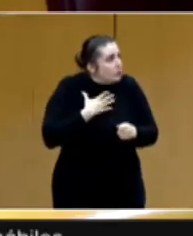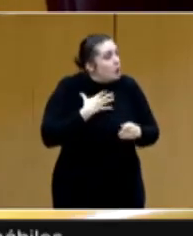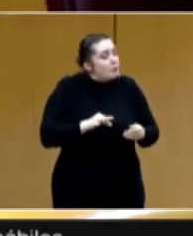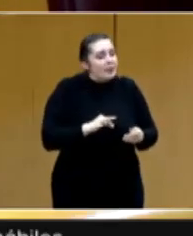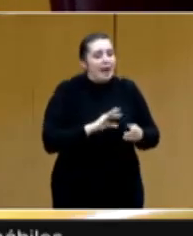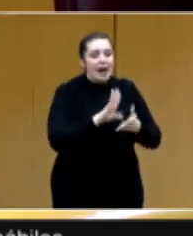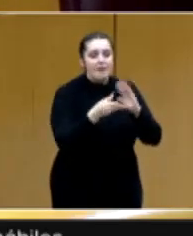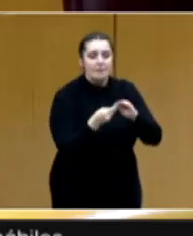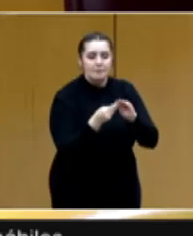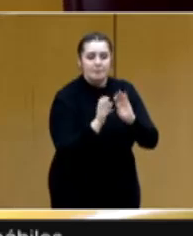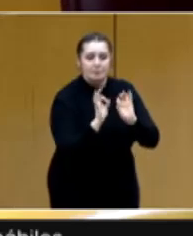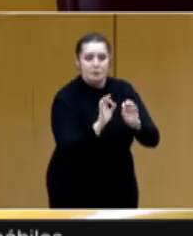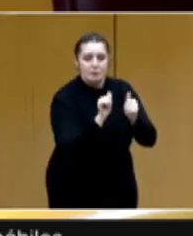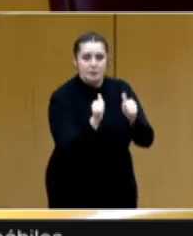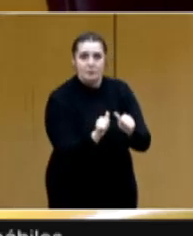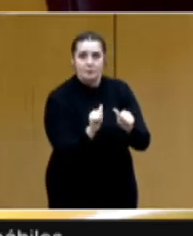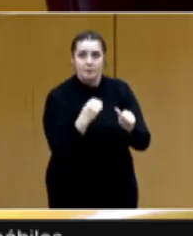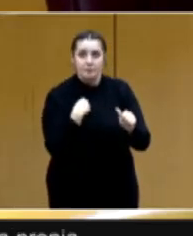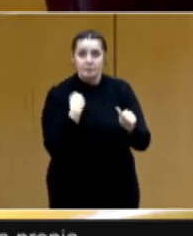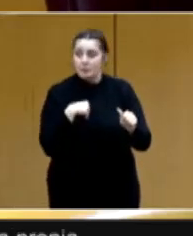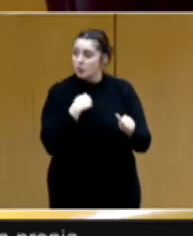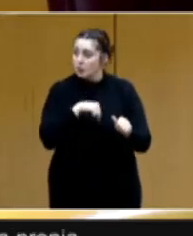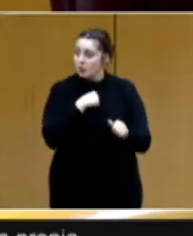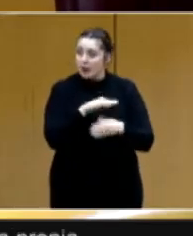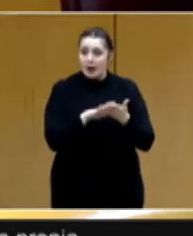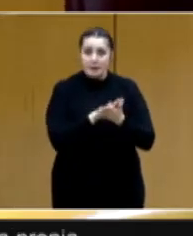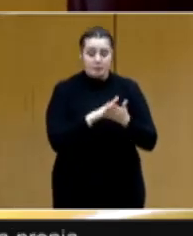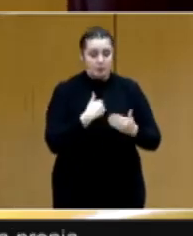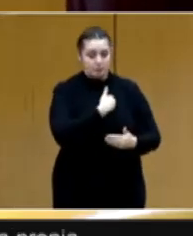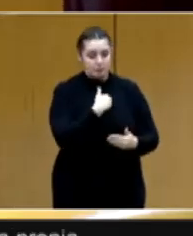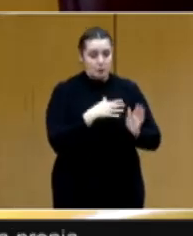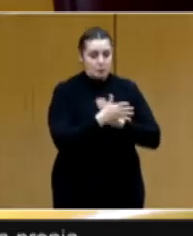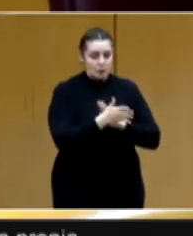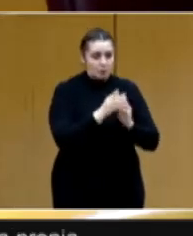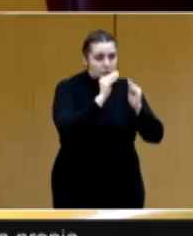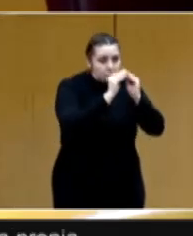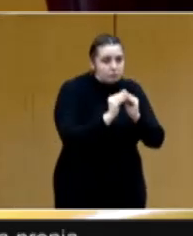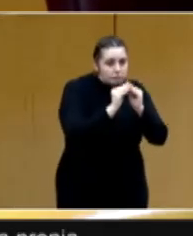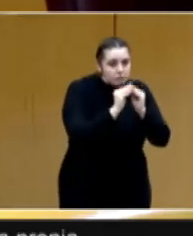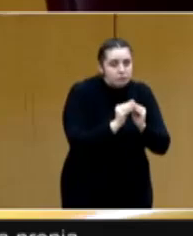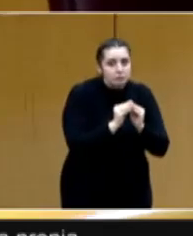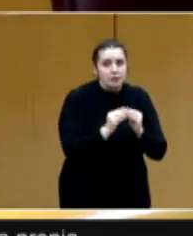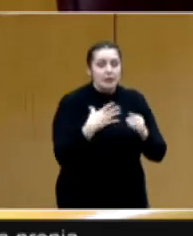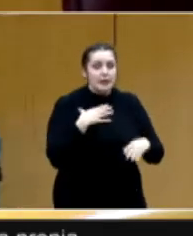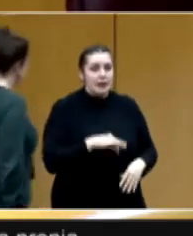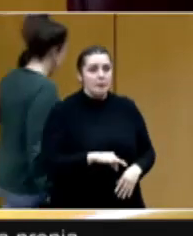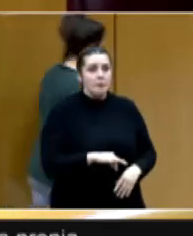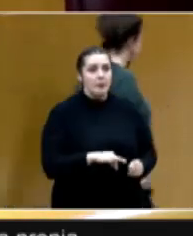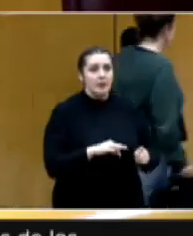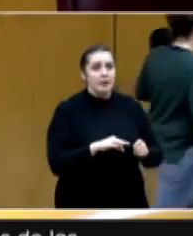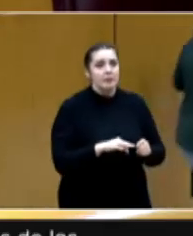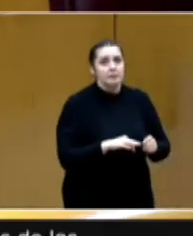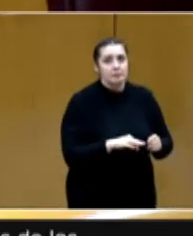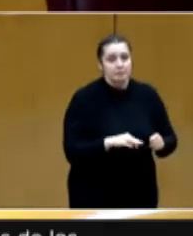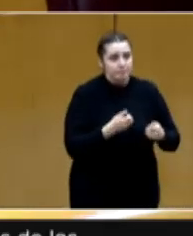algunas de las cosas que nosotros hacemos en la labor desastría también sostenible extensibles a todo el resto